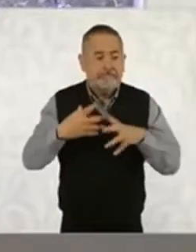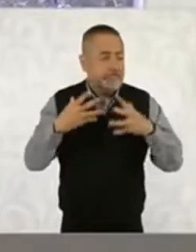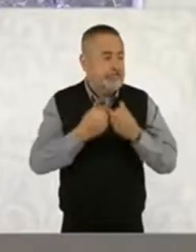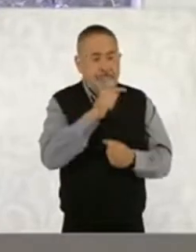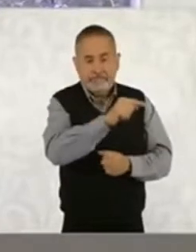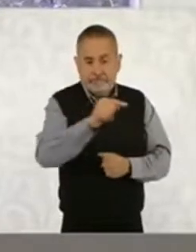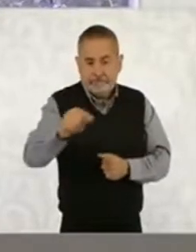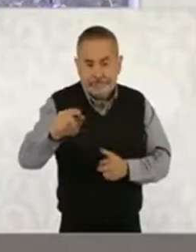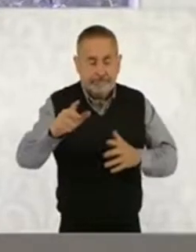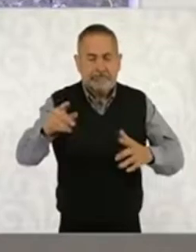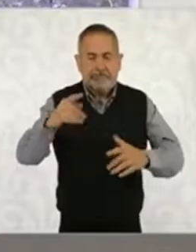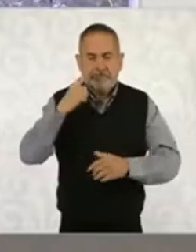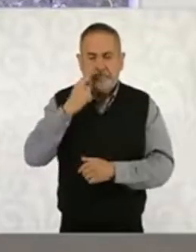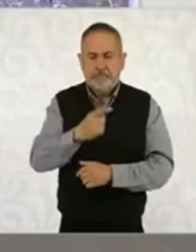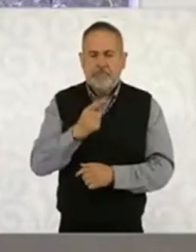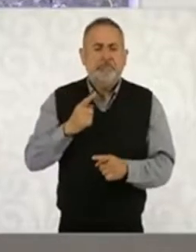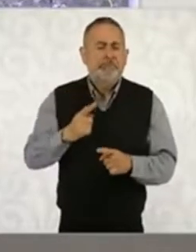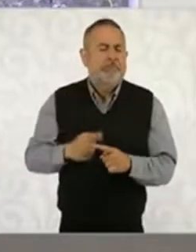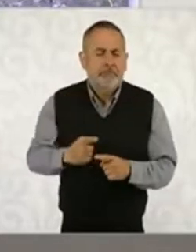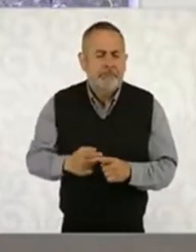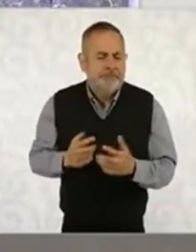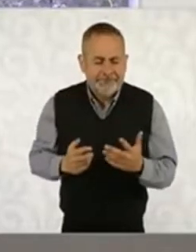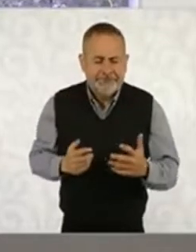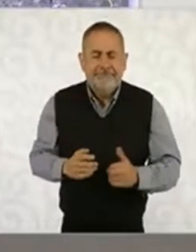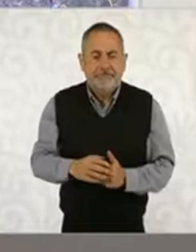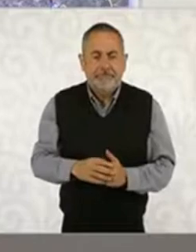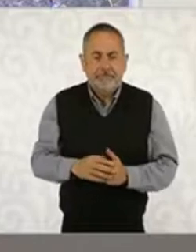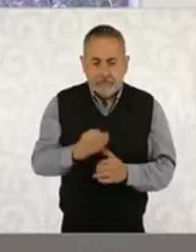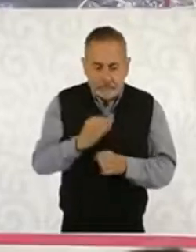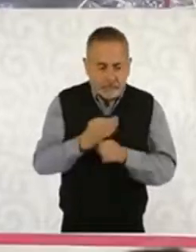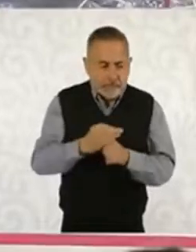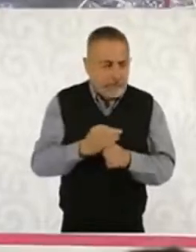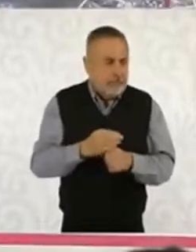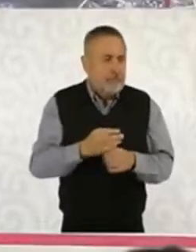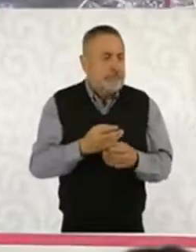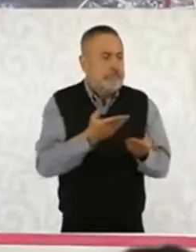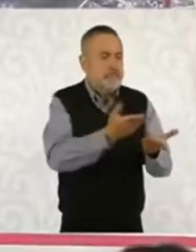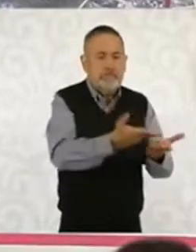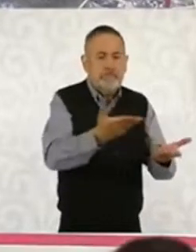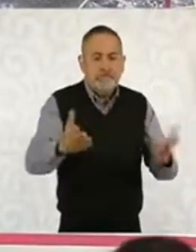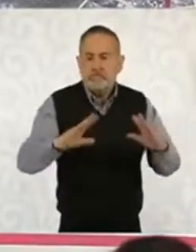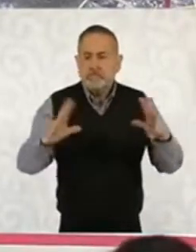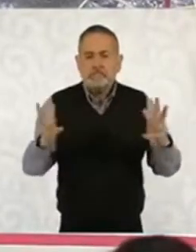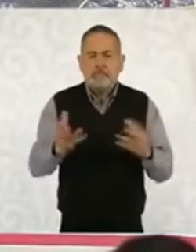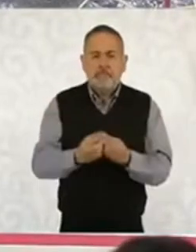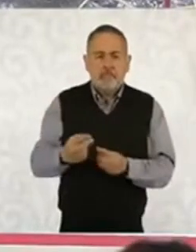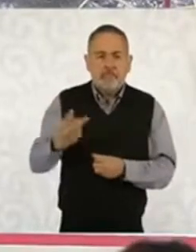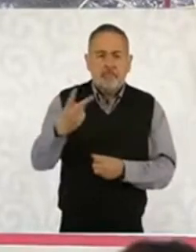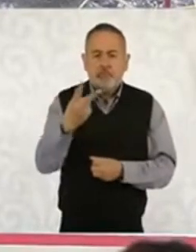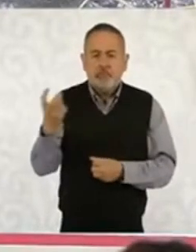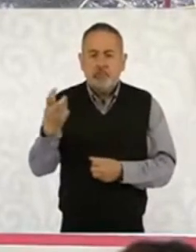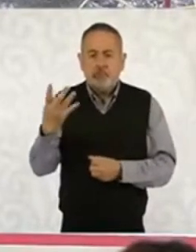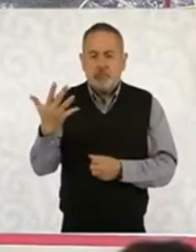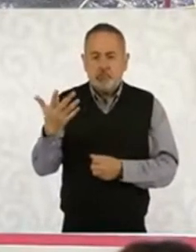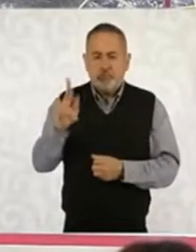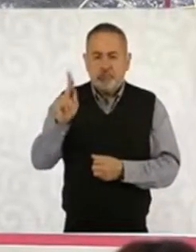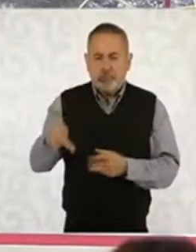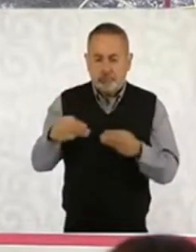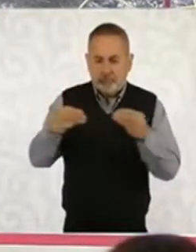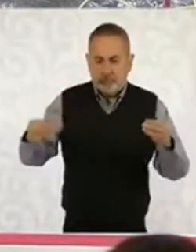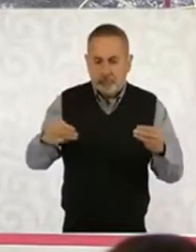preguntas, esto nos da que estamos en proceso de licitación de alrededor de 250 kilómetros